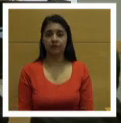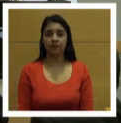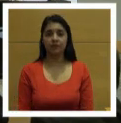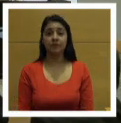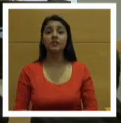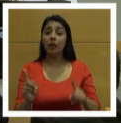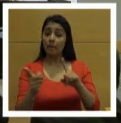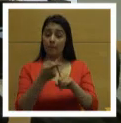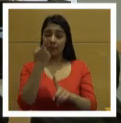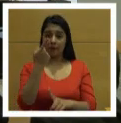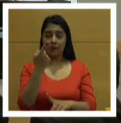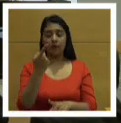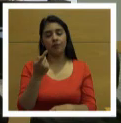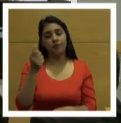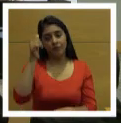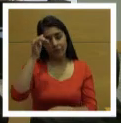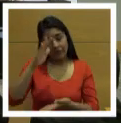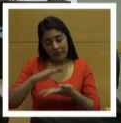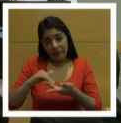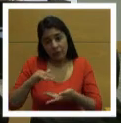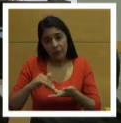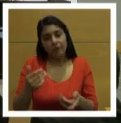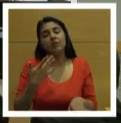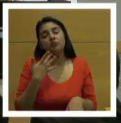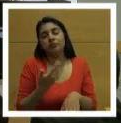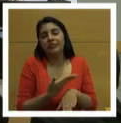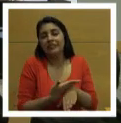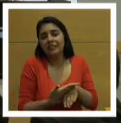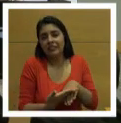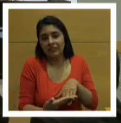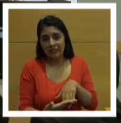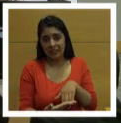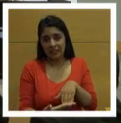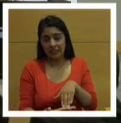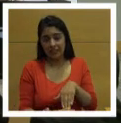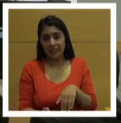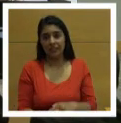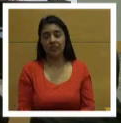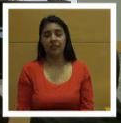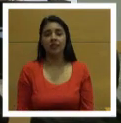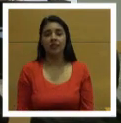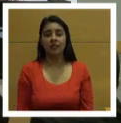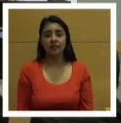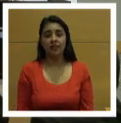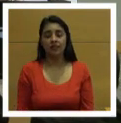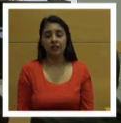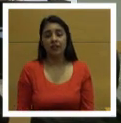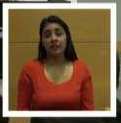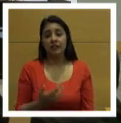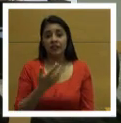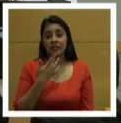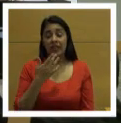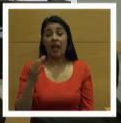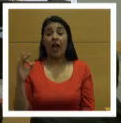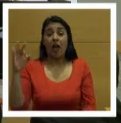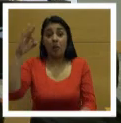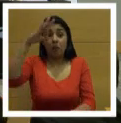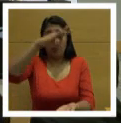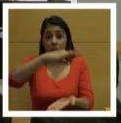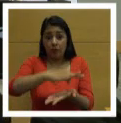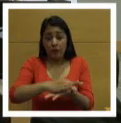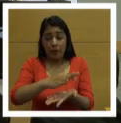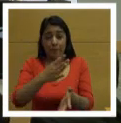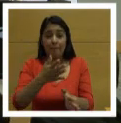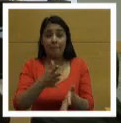en primer lugar, mis excusas por el atraso que debemos atribuir a LATAM, que nos trajo al aeropuerto más